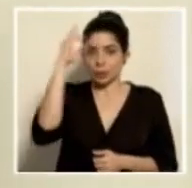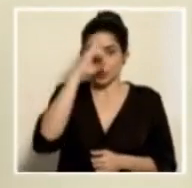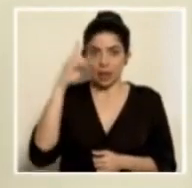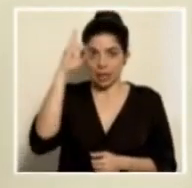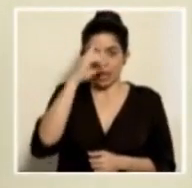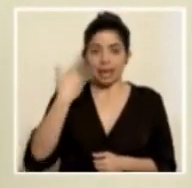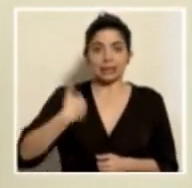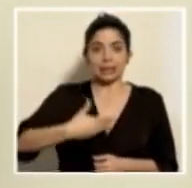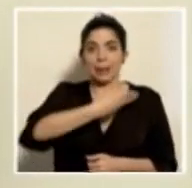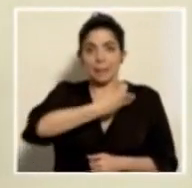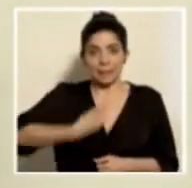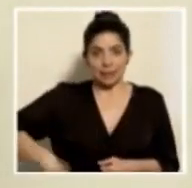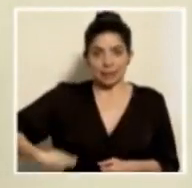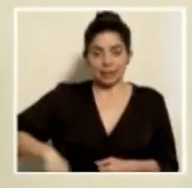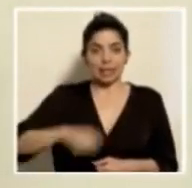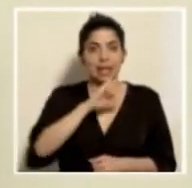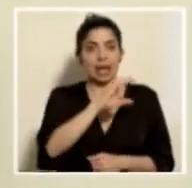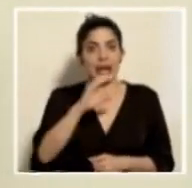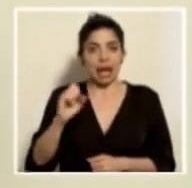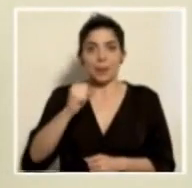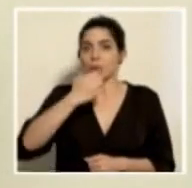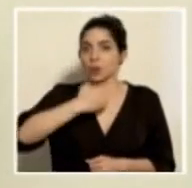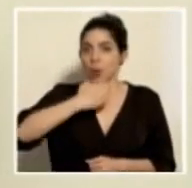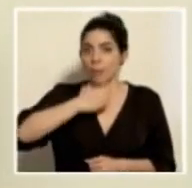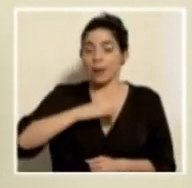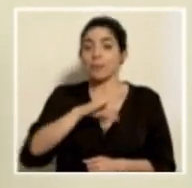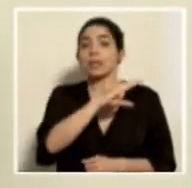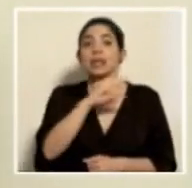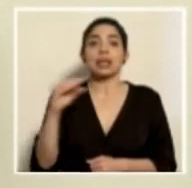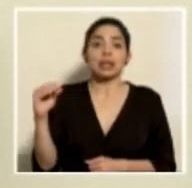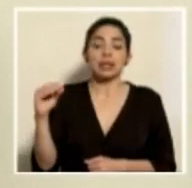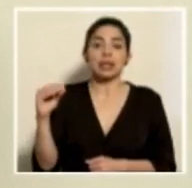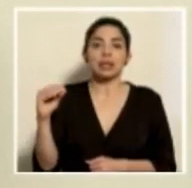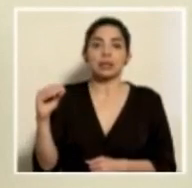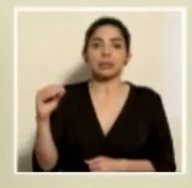Salas, al señor presidente de la Caja, don Román Macaya, y a